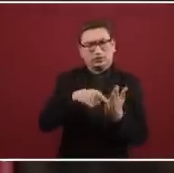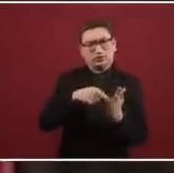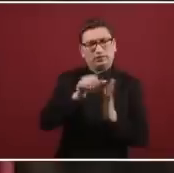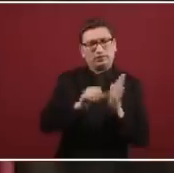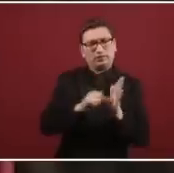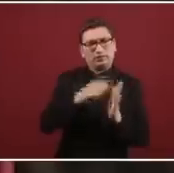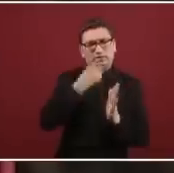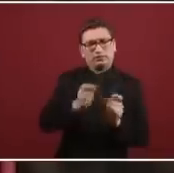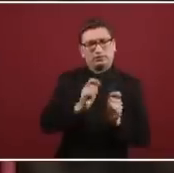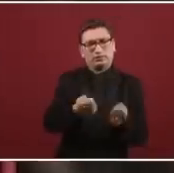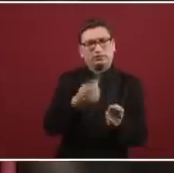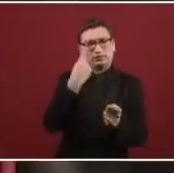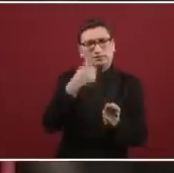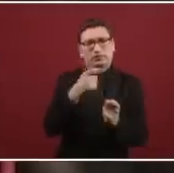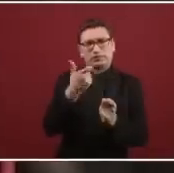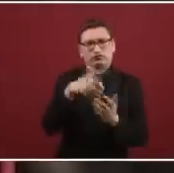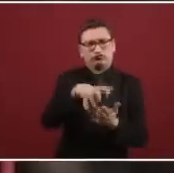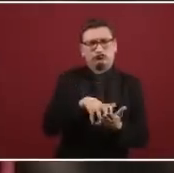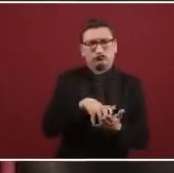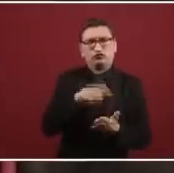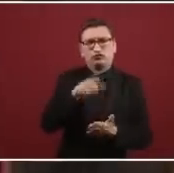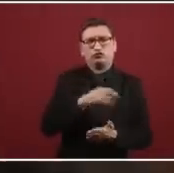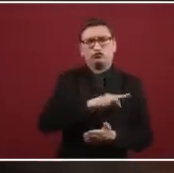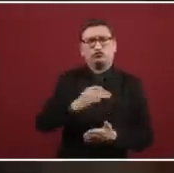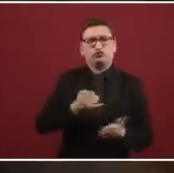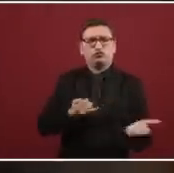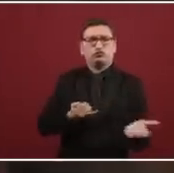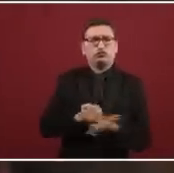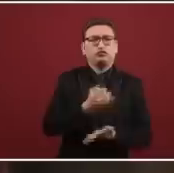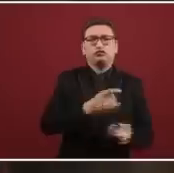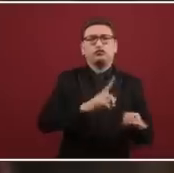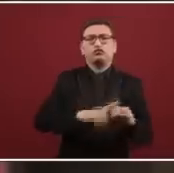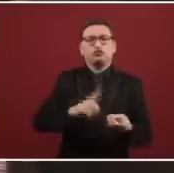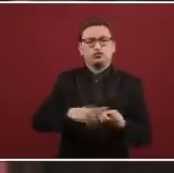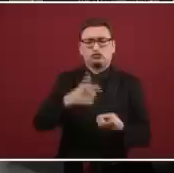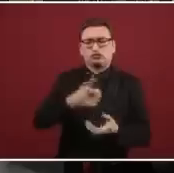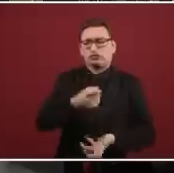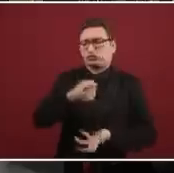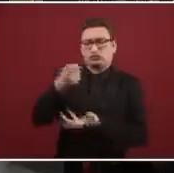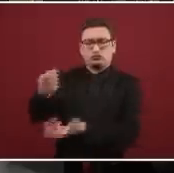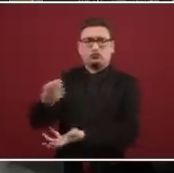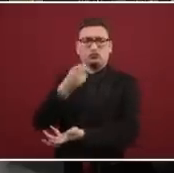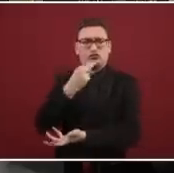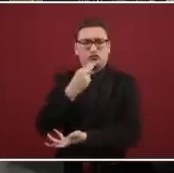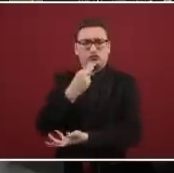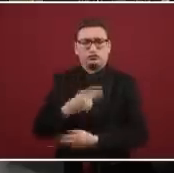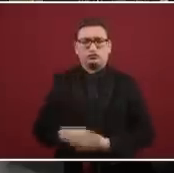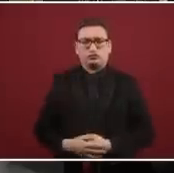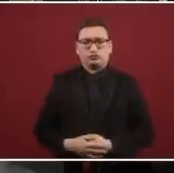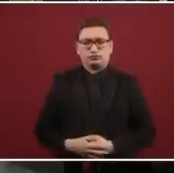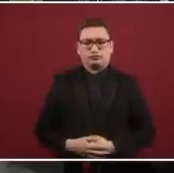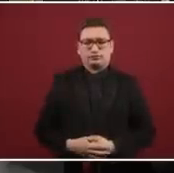precisamente hablando de los ahorros, de decidir dónde se van a destinar estos recursos. Sí,